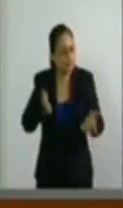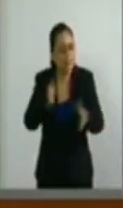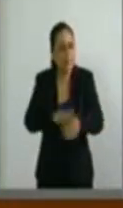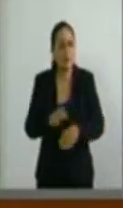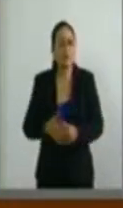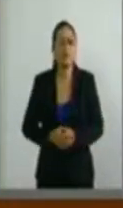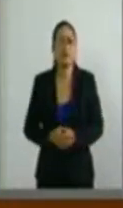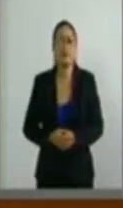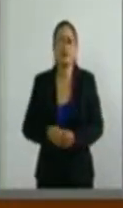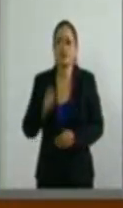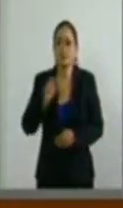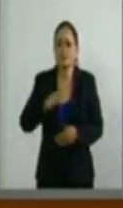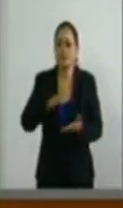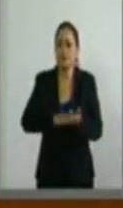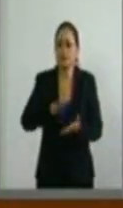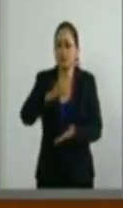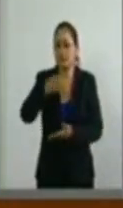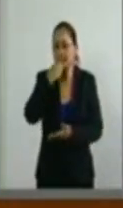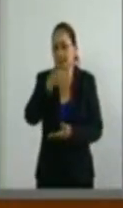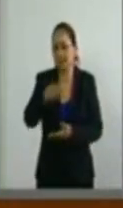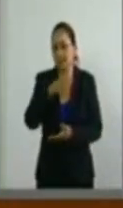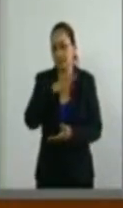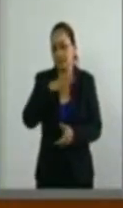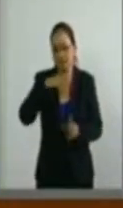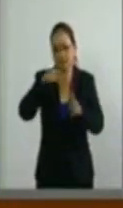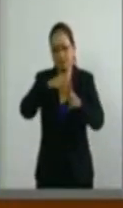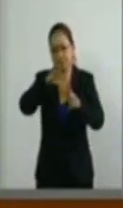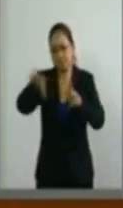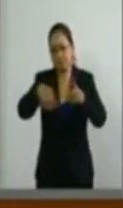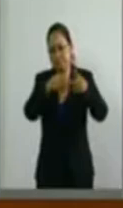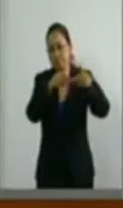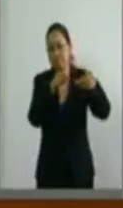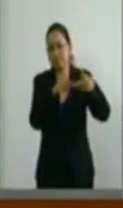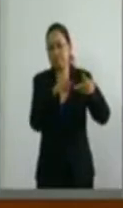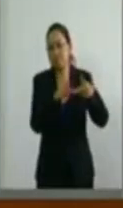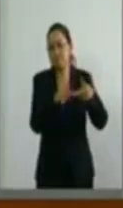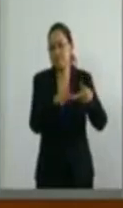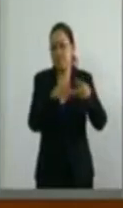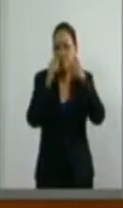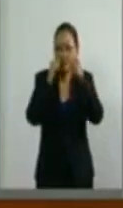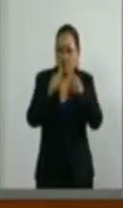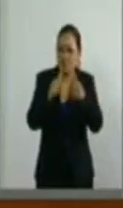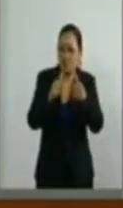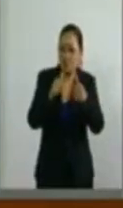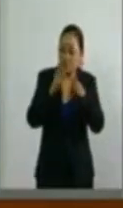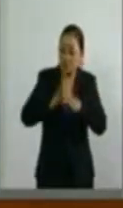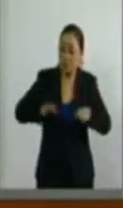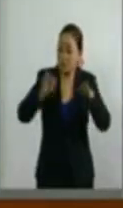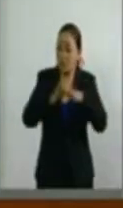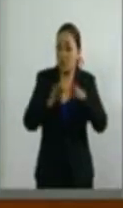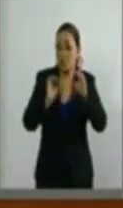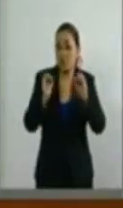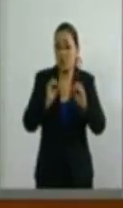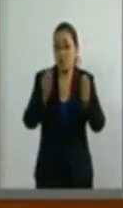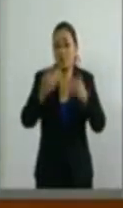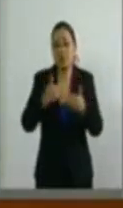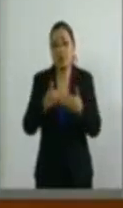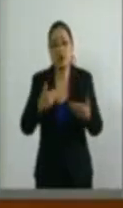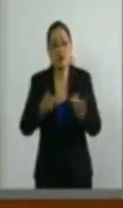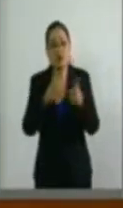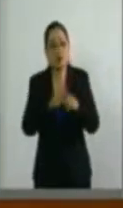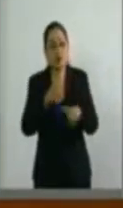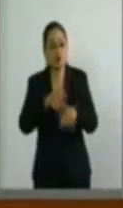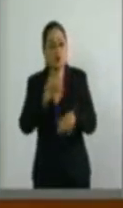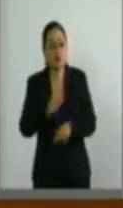de los casos acaba tomando un papel secundario. Por ello yo sí destaco que qué bueno que esta legislatura se